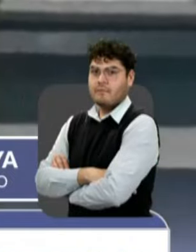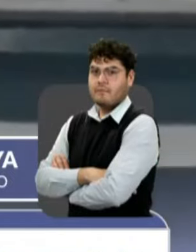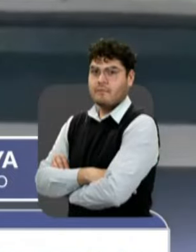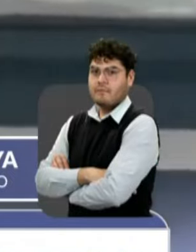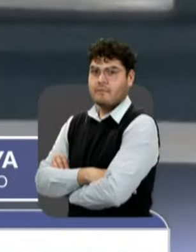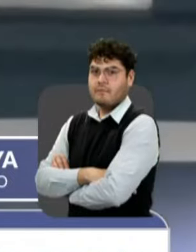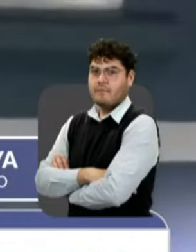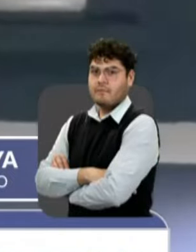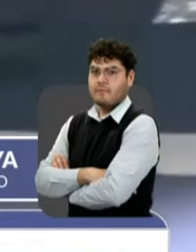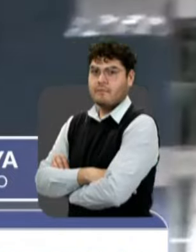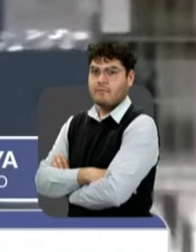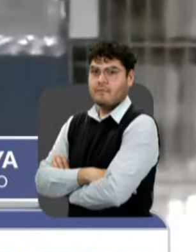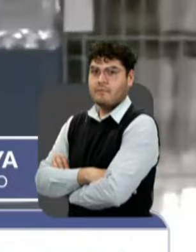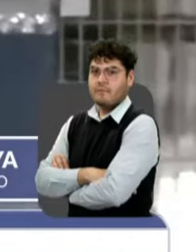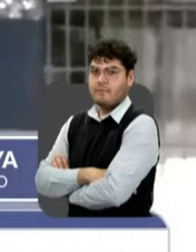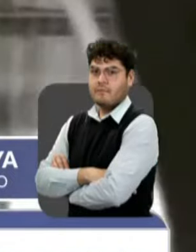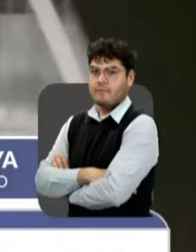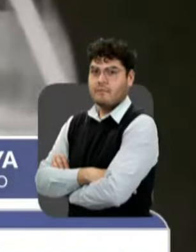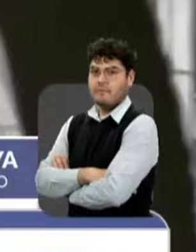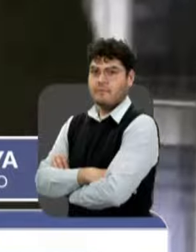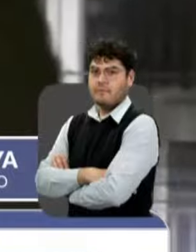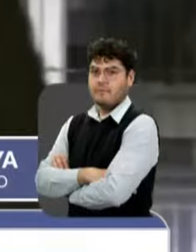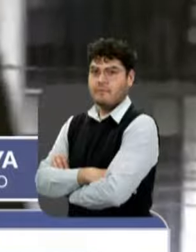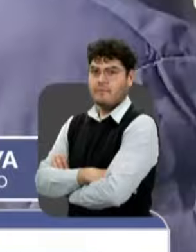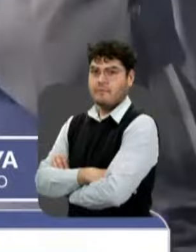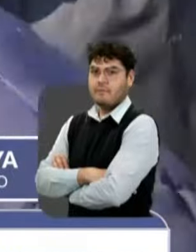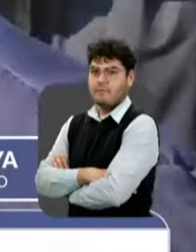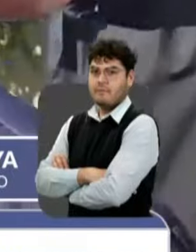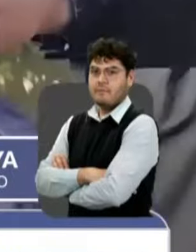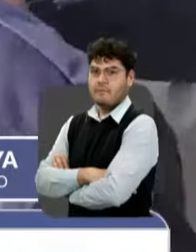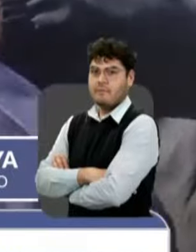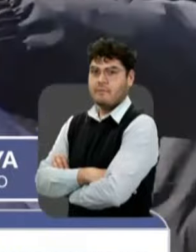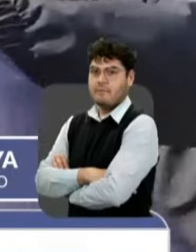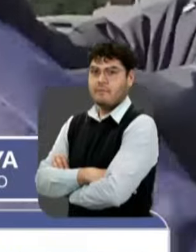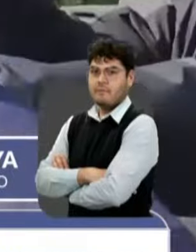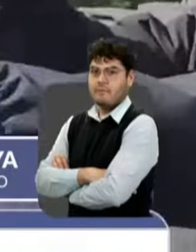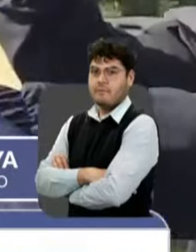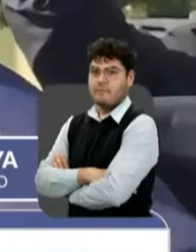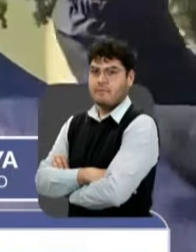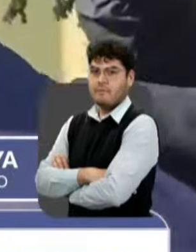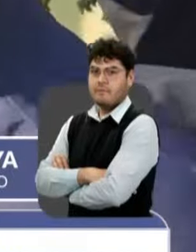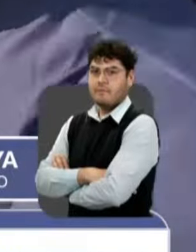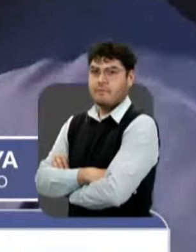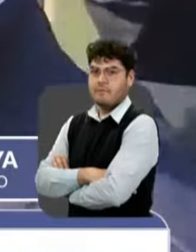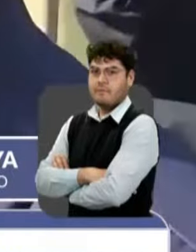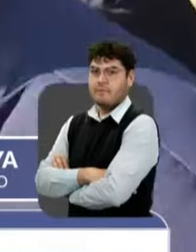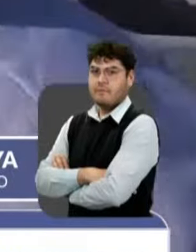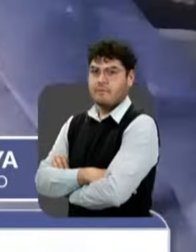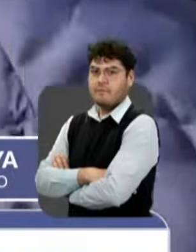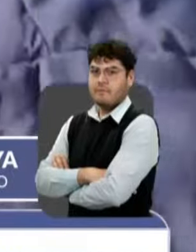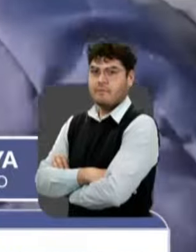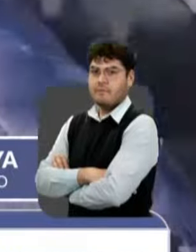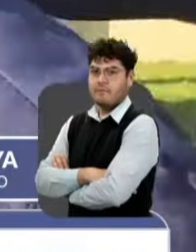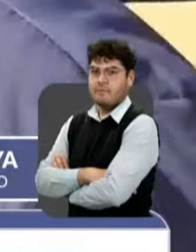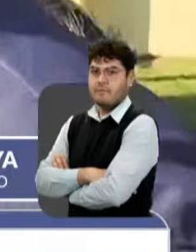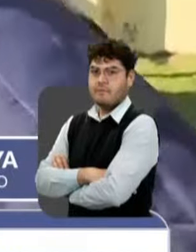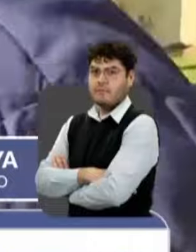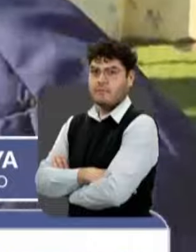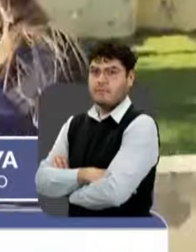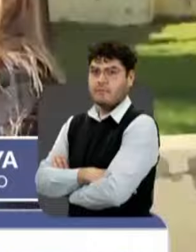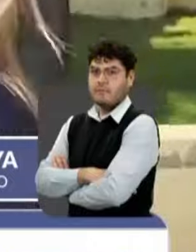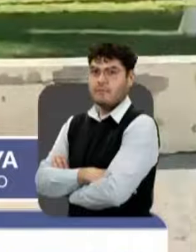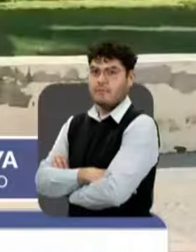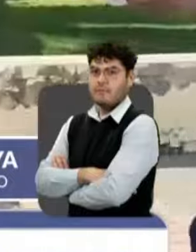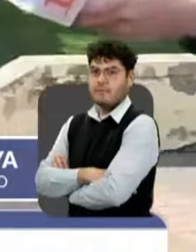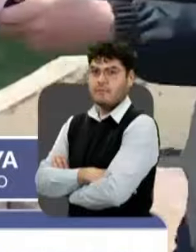durante su paso y durante su prisión preventiva ahí en la cárcel de rancagua esto ahora sabemos que se mantiene entonces la